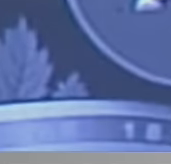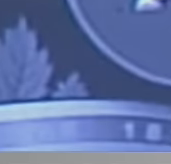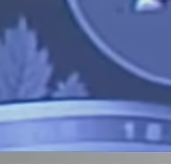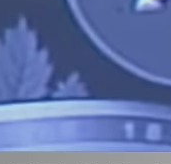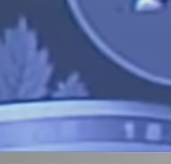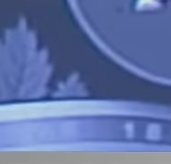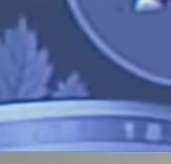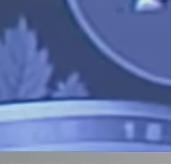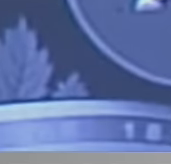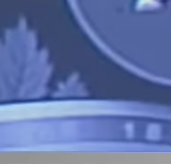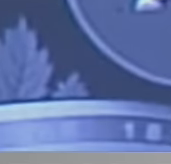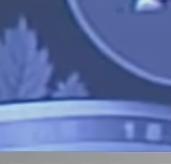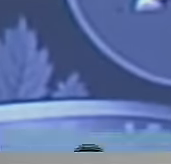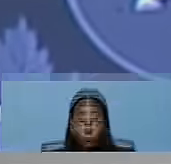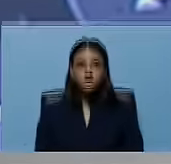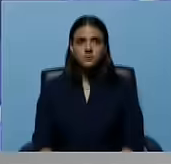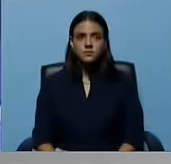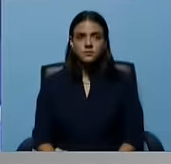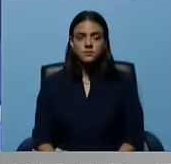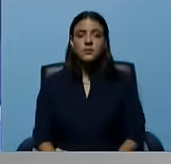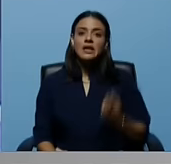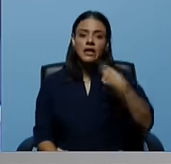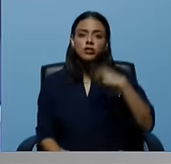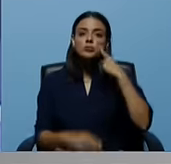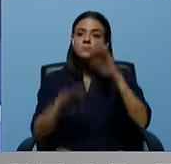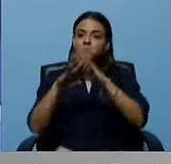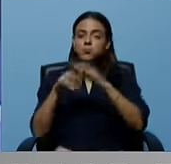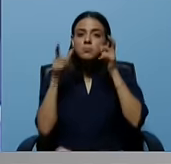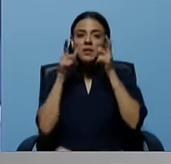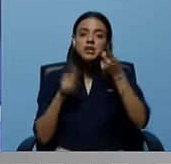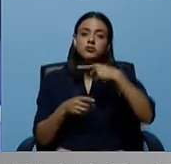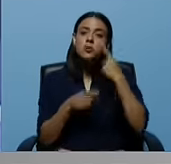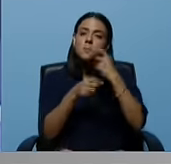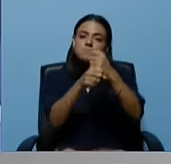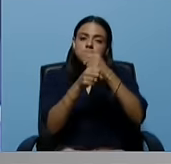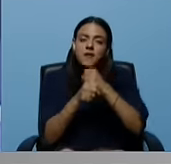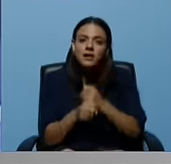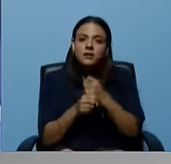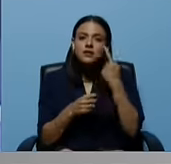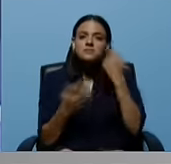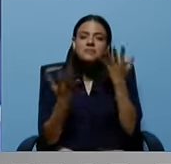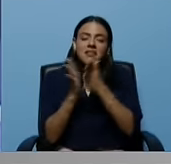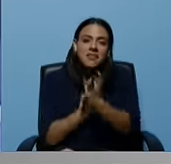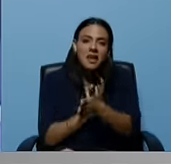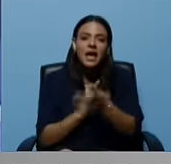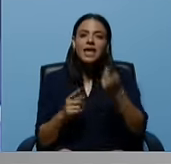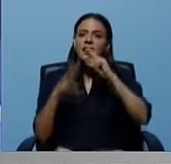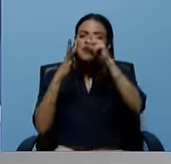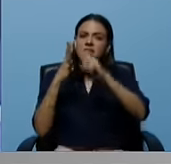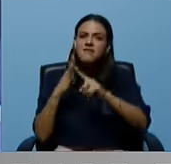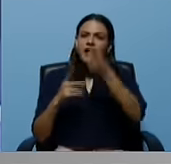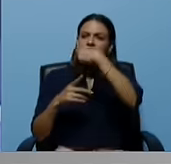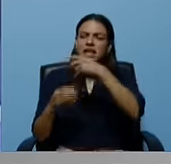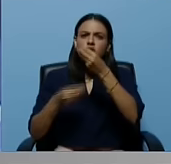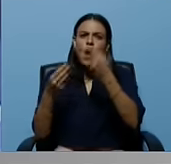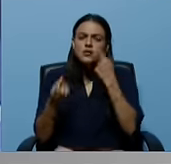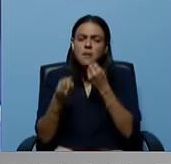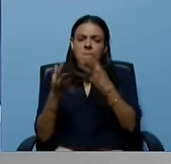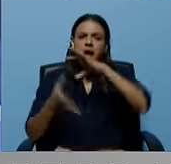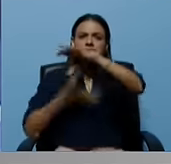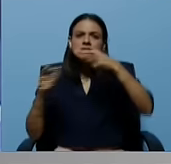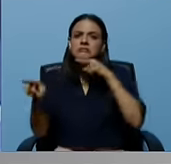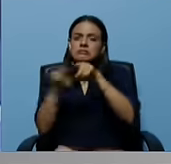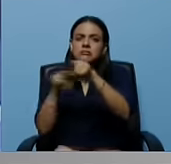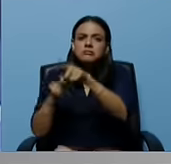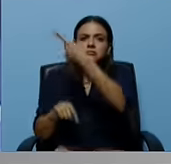sido precavidos y hemos sido pacientes en cuanto a las distintas matrices que se han